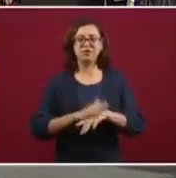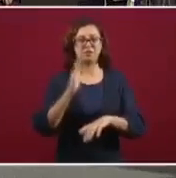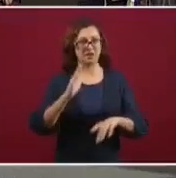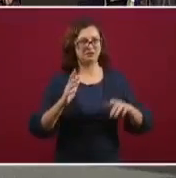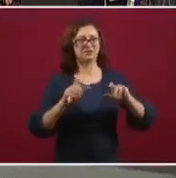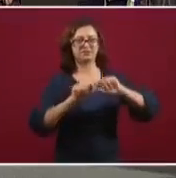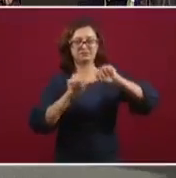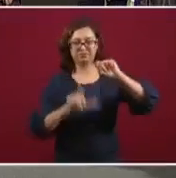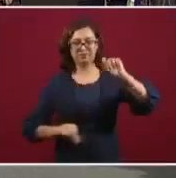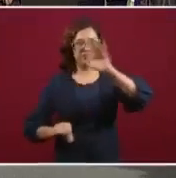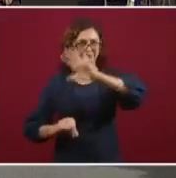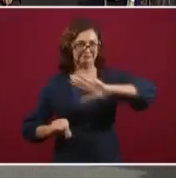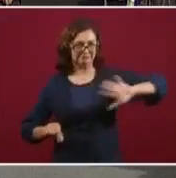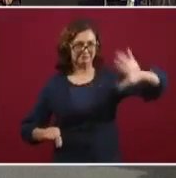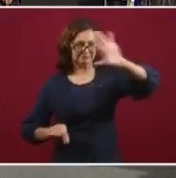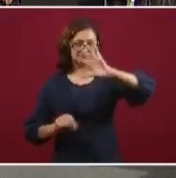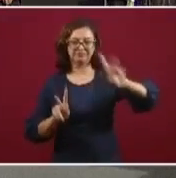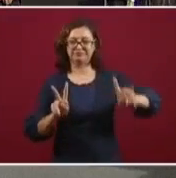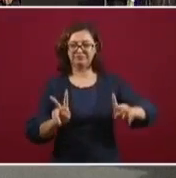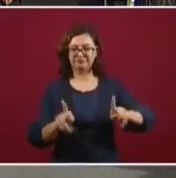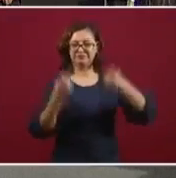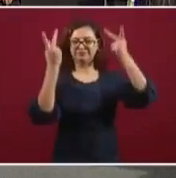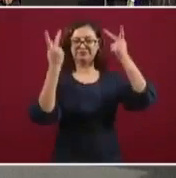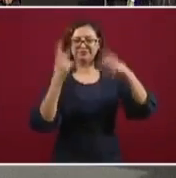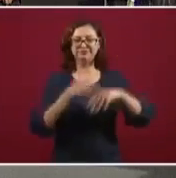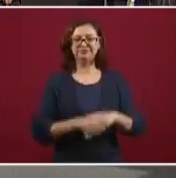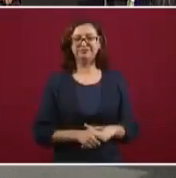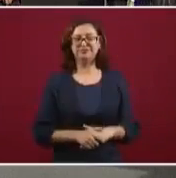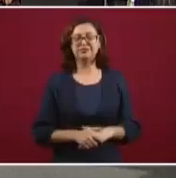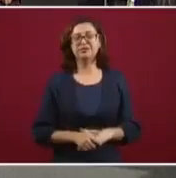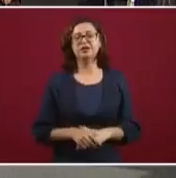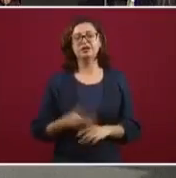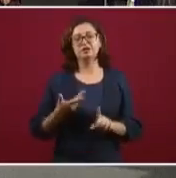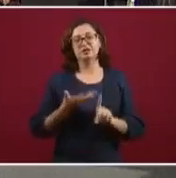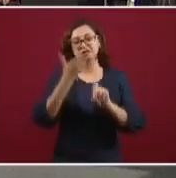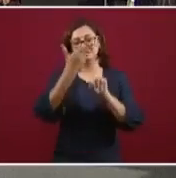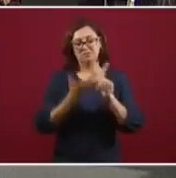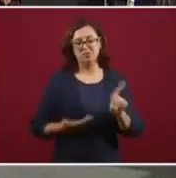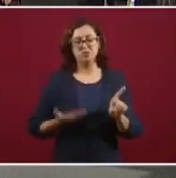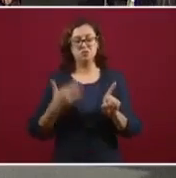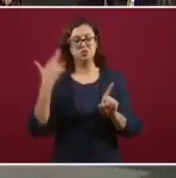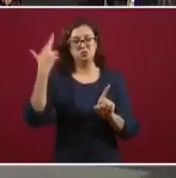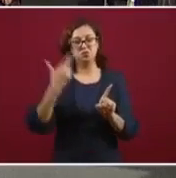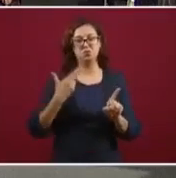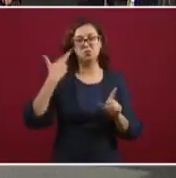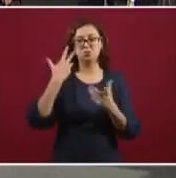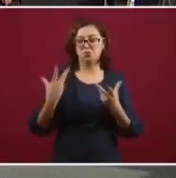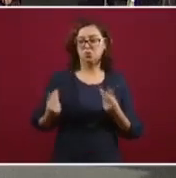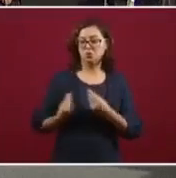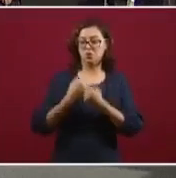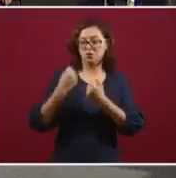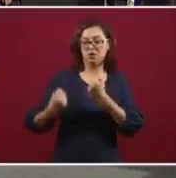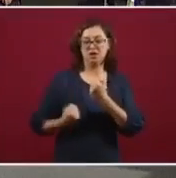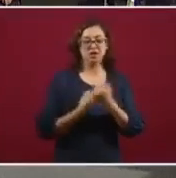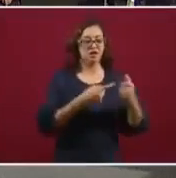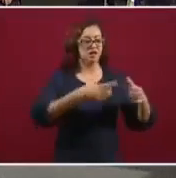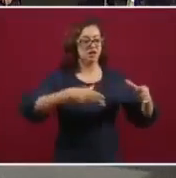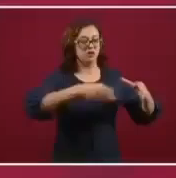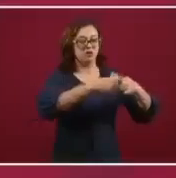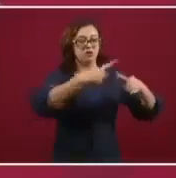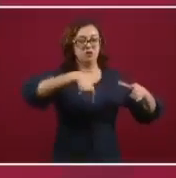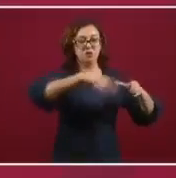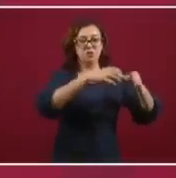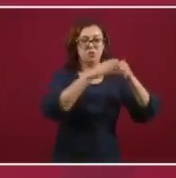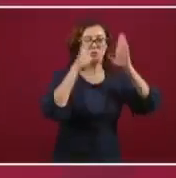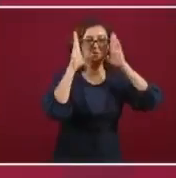pedazo del territorio y se convierte en Alteza Serenísima, y todo esto con el apoyo de los conservadores. Y luego